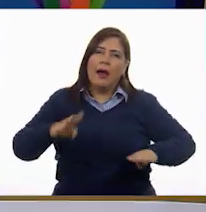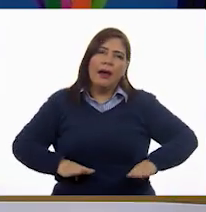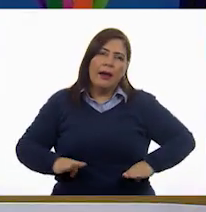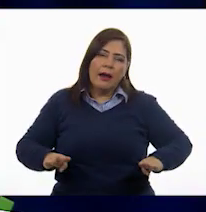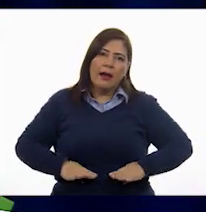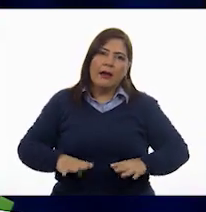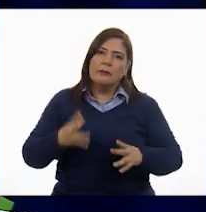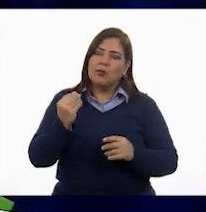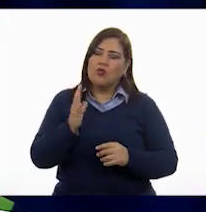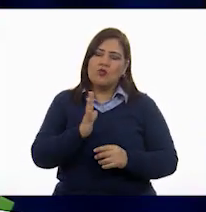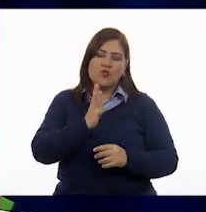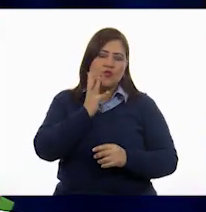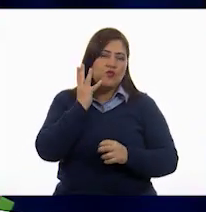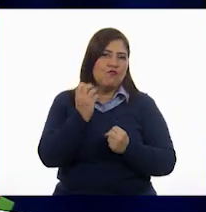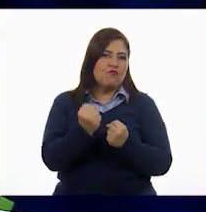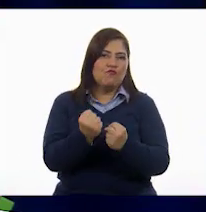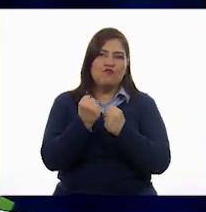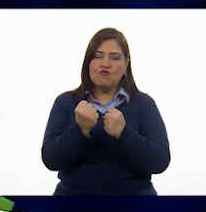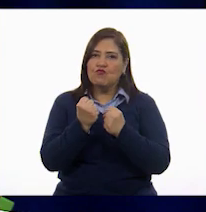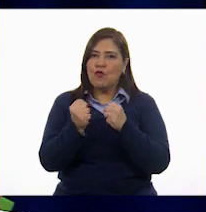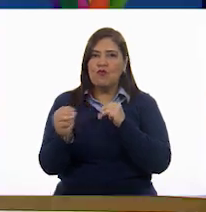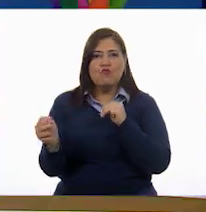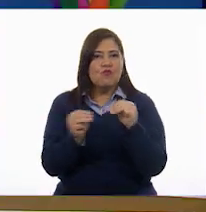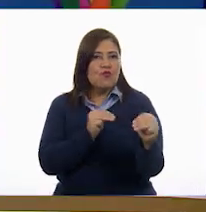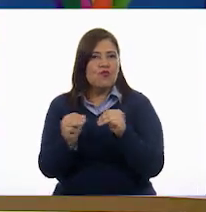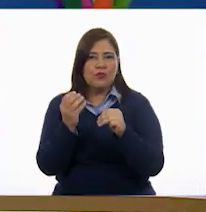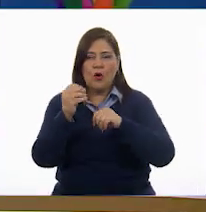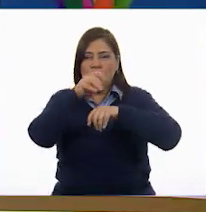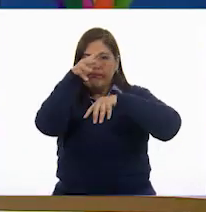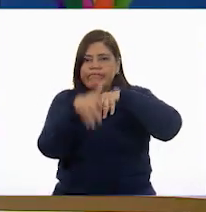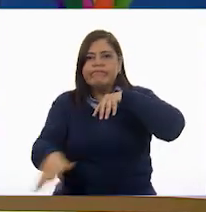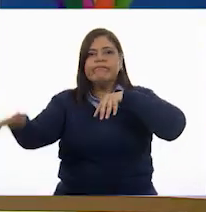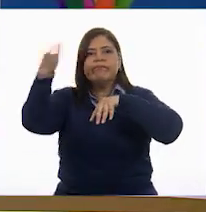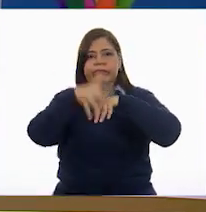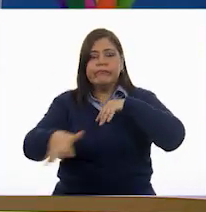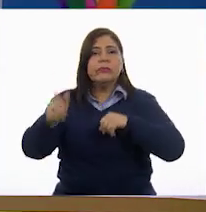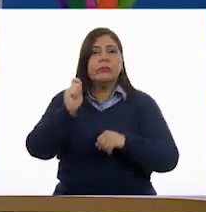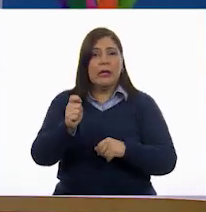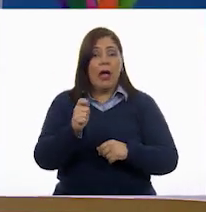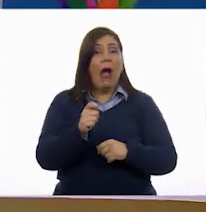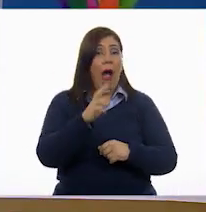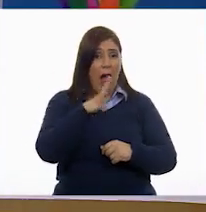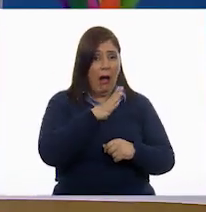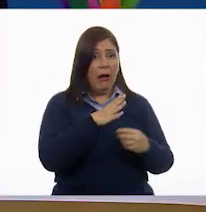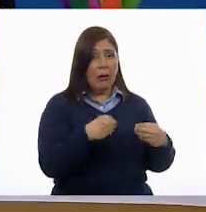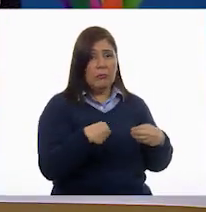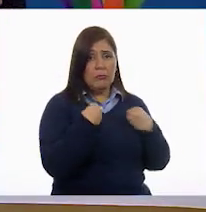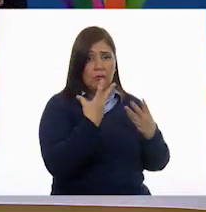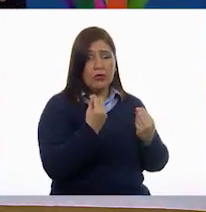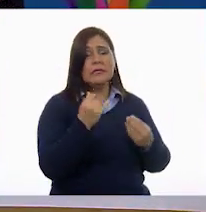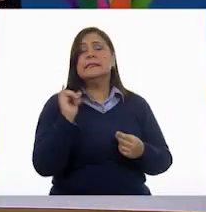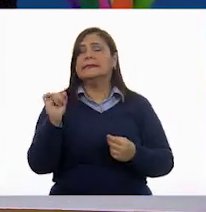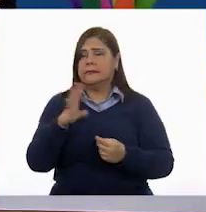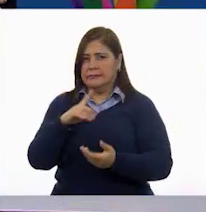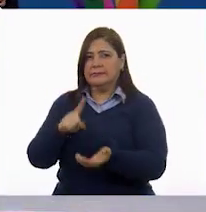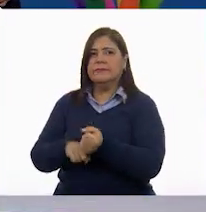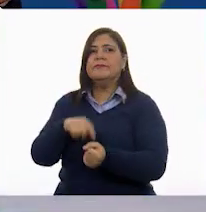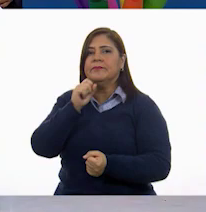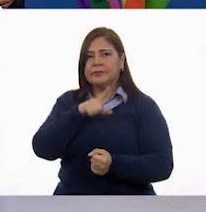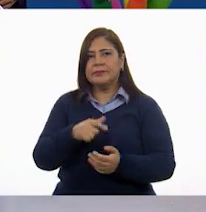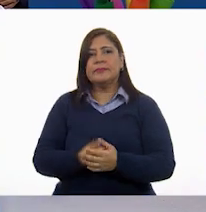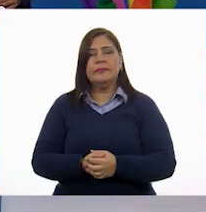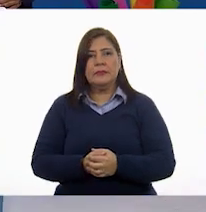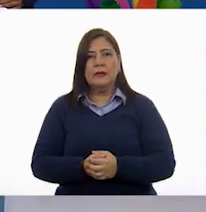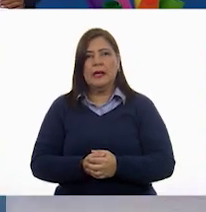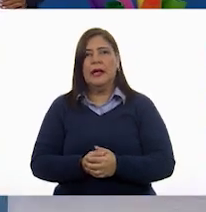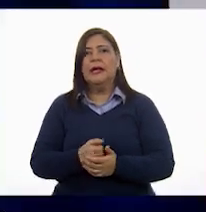muy impetuosas. Mucho movimiento. Exacto, exacto. Entiendo entonces que hay mucha vida también. También. Y en